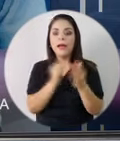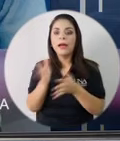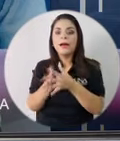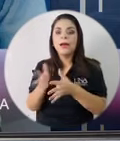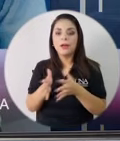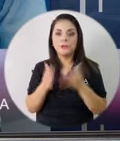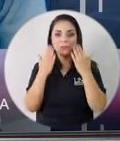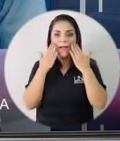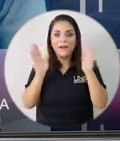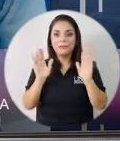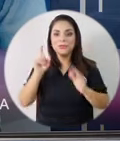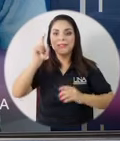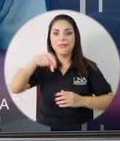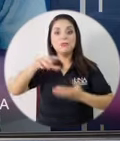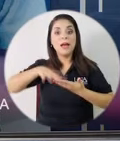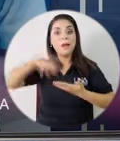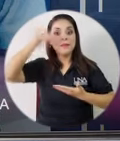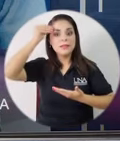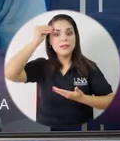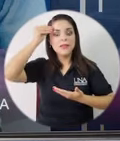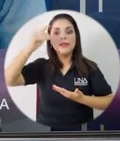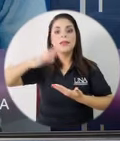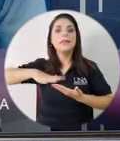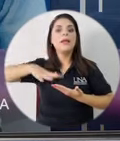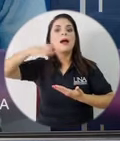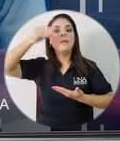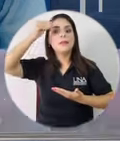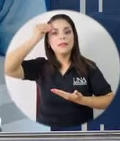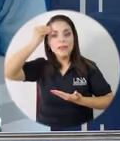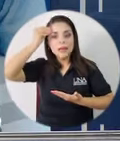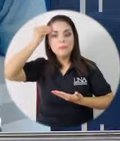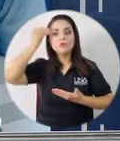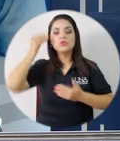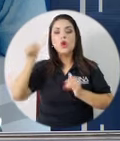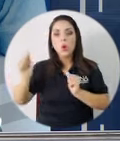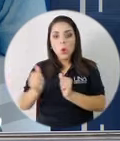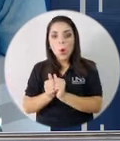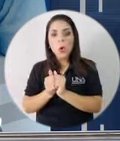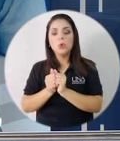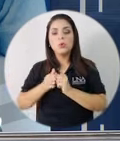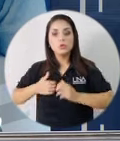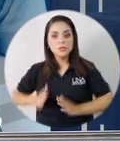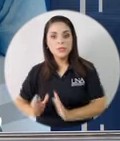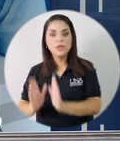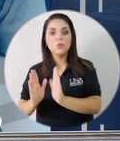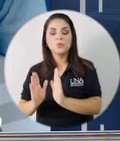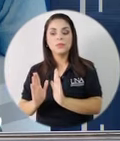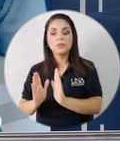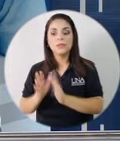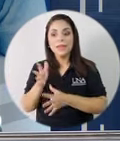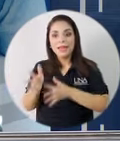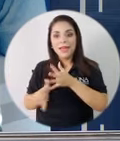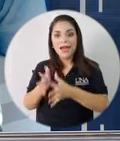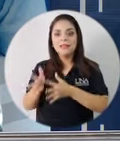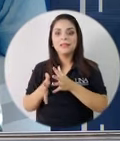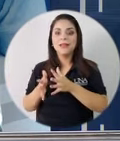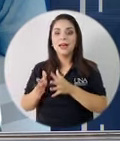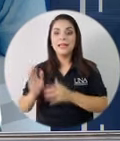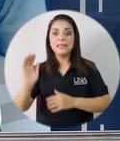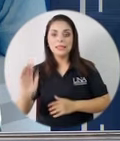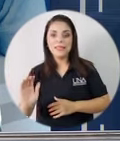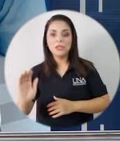lo sabemos, tenemos que aprenderlo. Y lo aprendemos a la par de nuestros niños y niñas. O sea, en la crianza tanto el niño